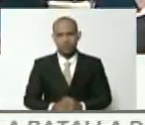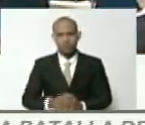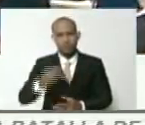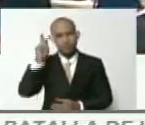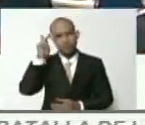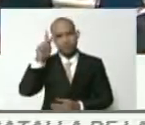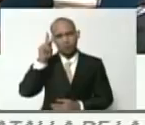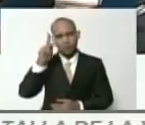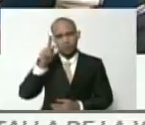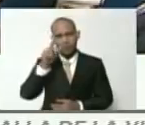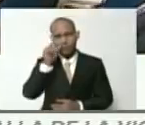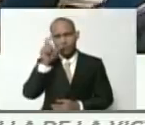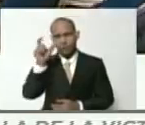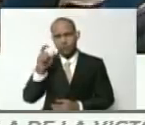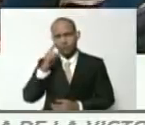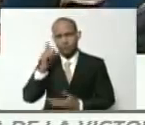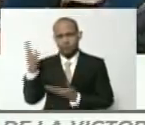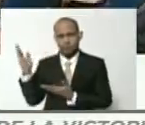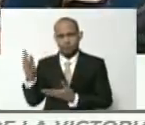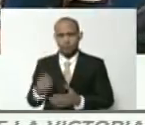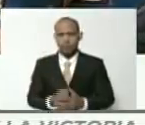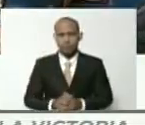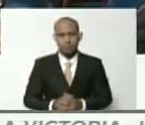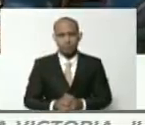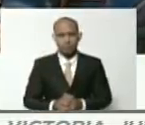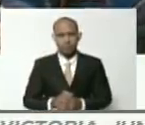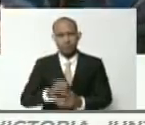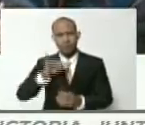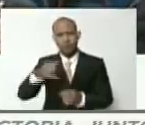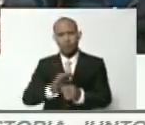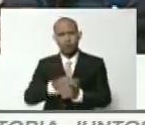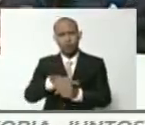profesor Ricardo Menéndez, canciller Jorge Arriaza,